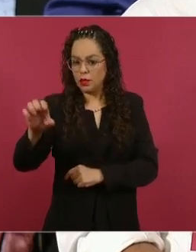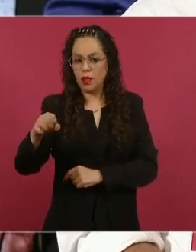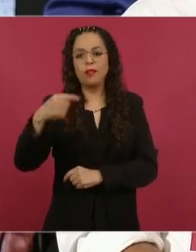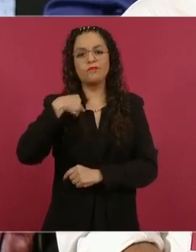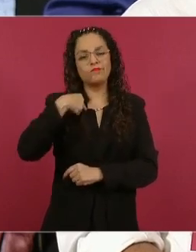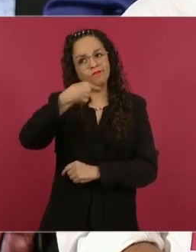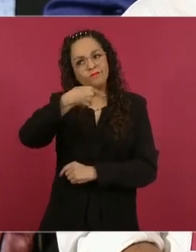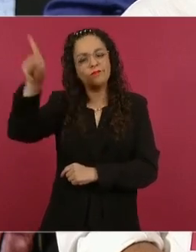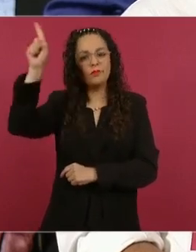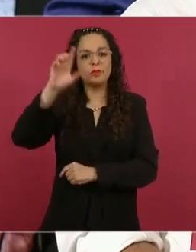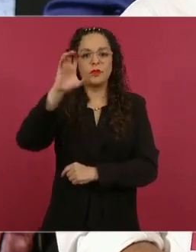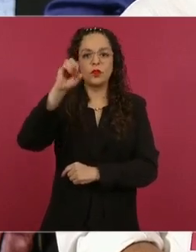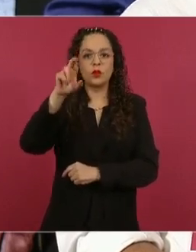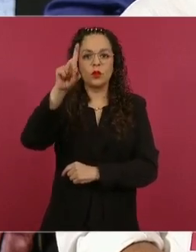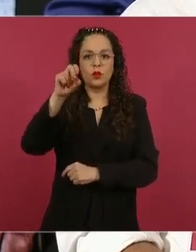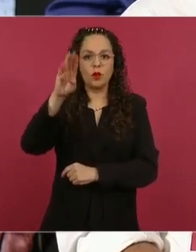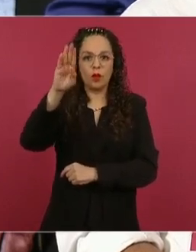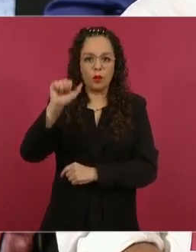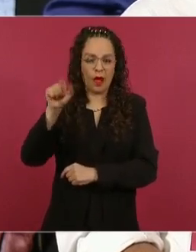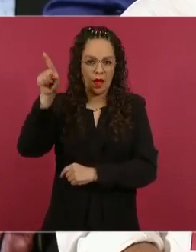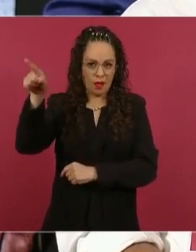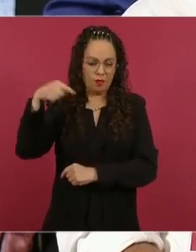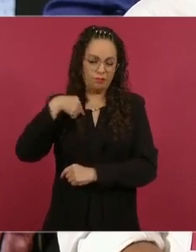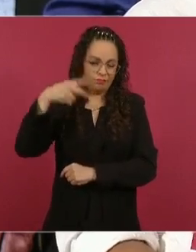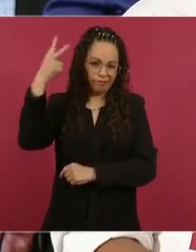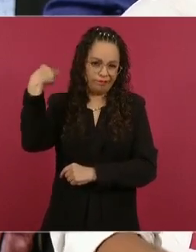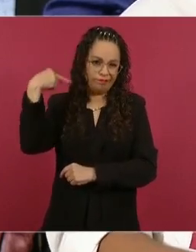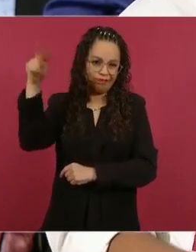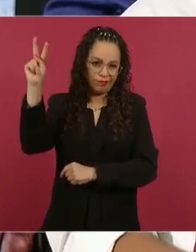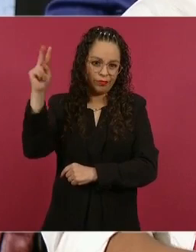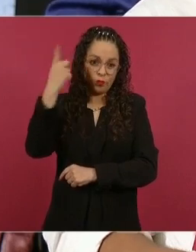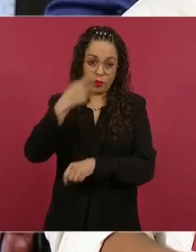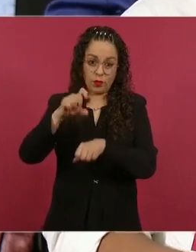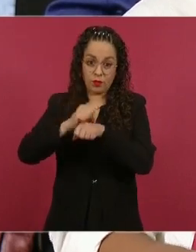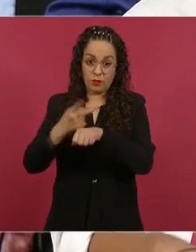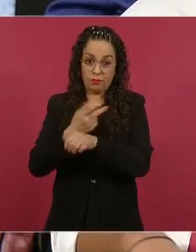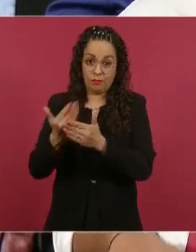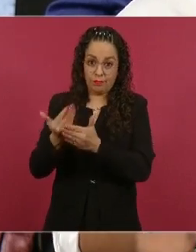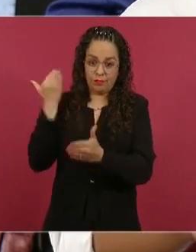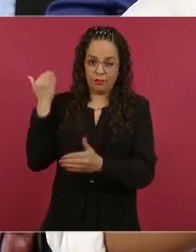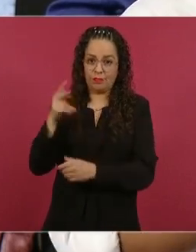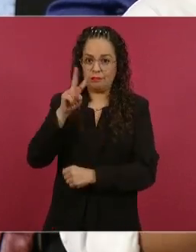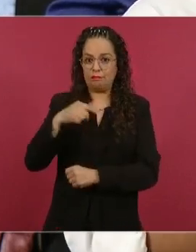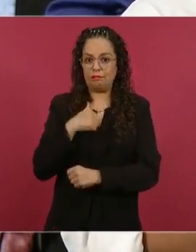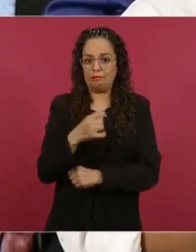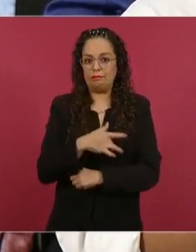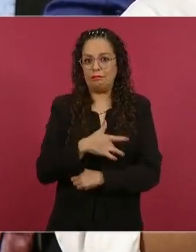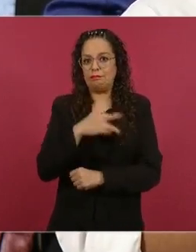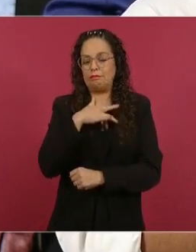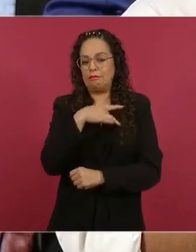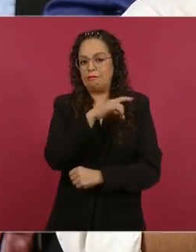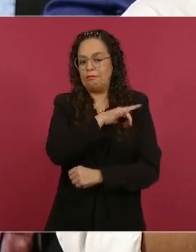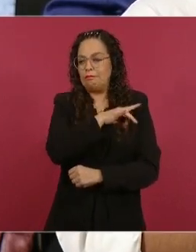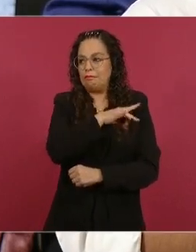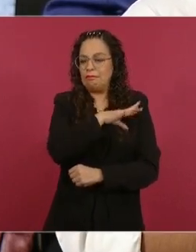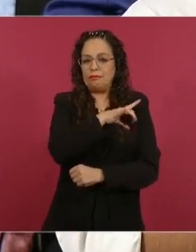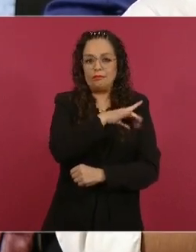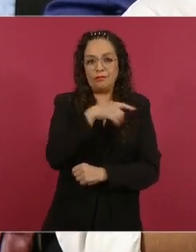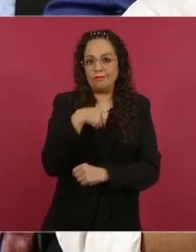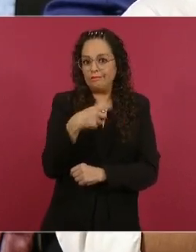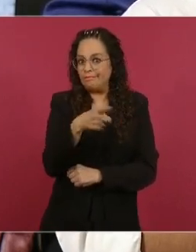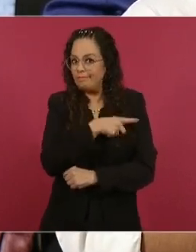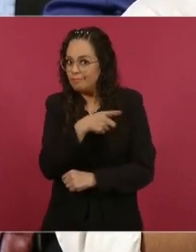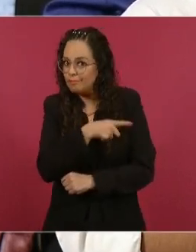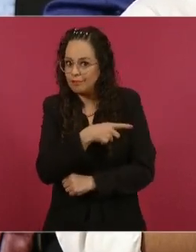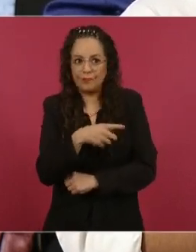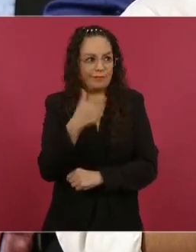ciudad de Córdoba la semana pasada y tenía miedo de viajar solo principalmente. Tuve que buscar a alguien que me acompañara precisamente por ese